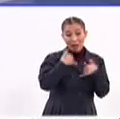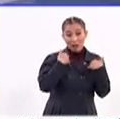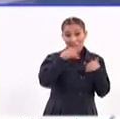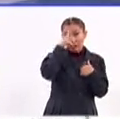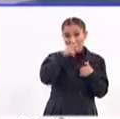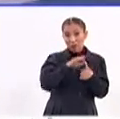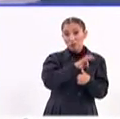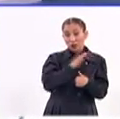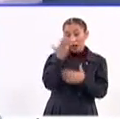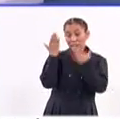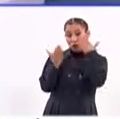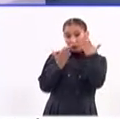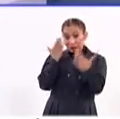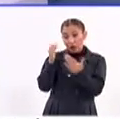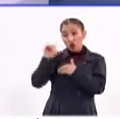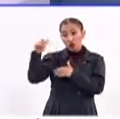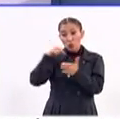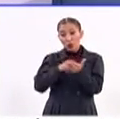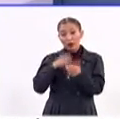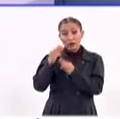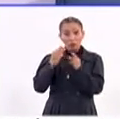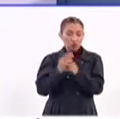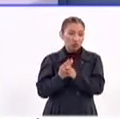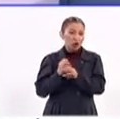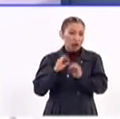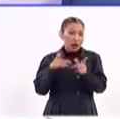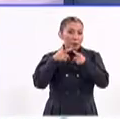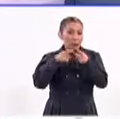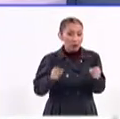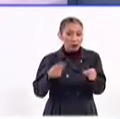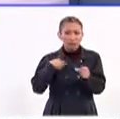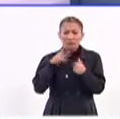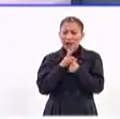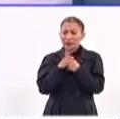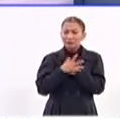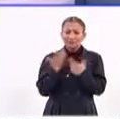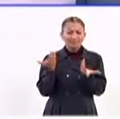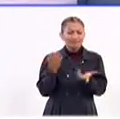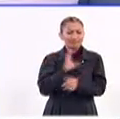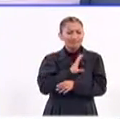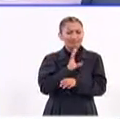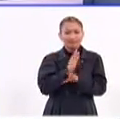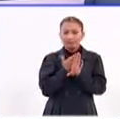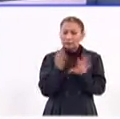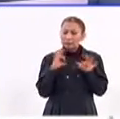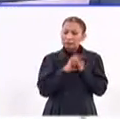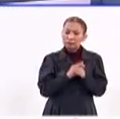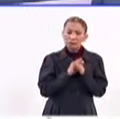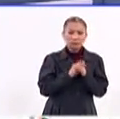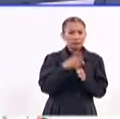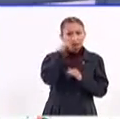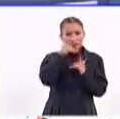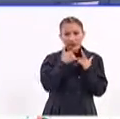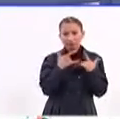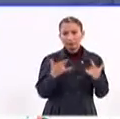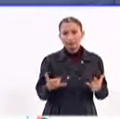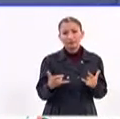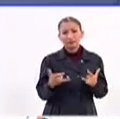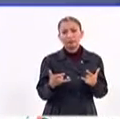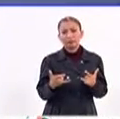jóvenes mexicanos puedan estudiar en otras partes del mundo. Por supuesto, Japón, un país entrañable, muy cercano a México